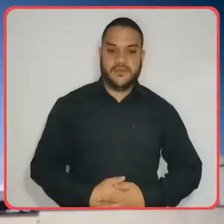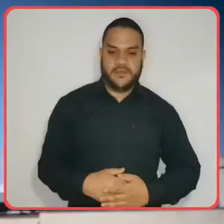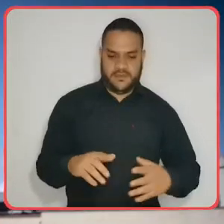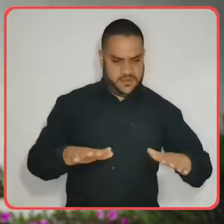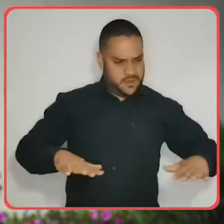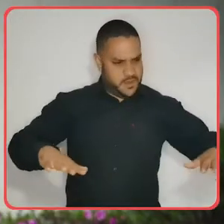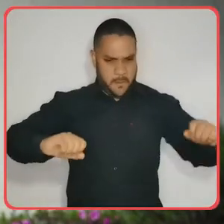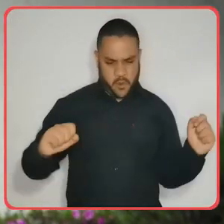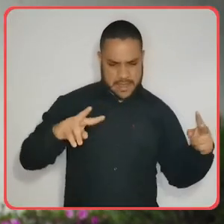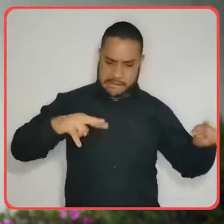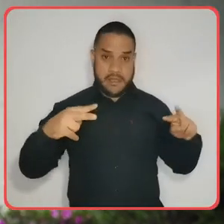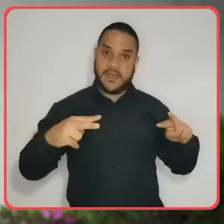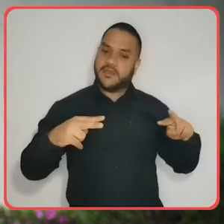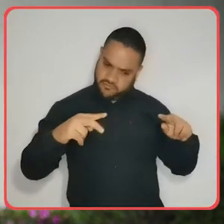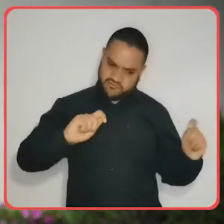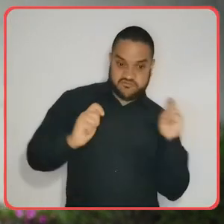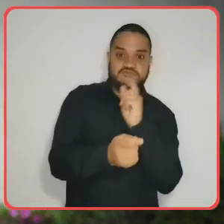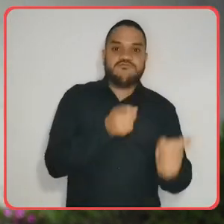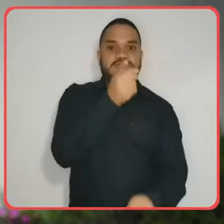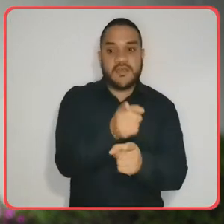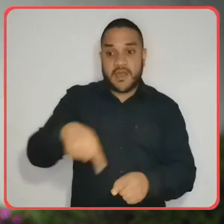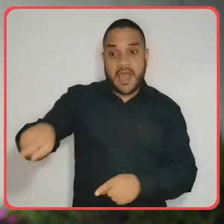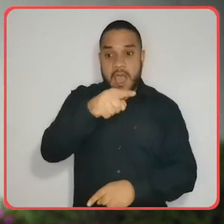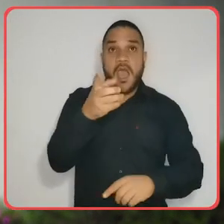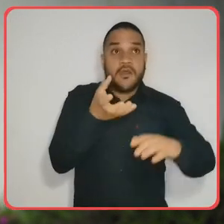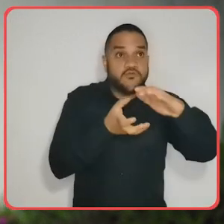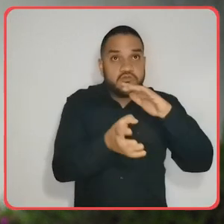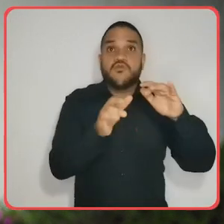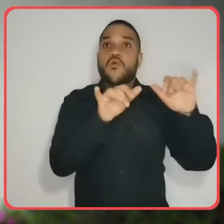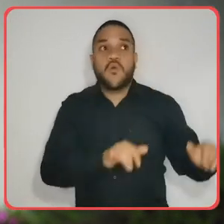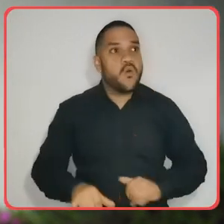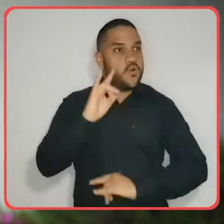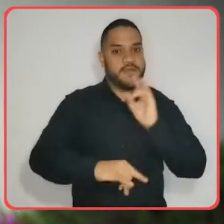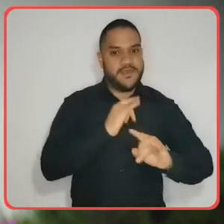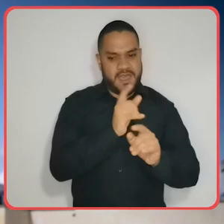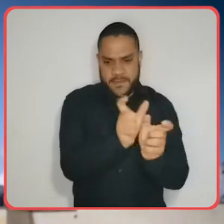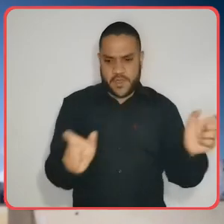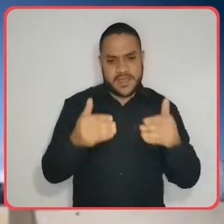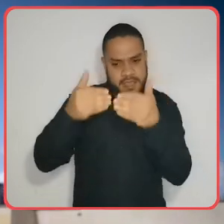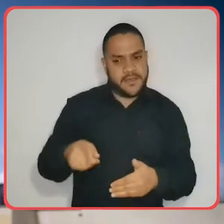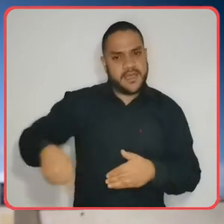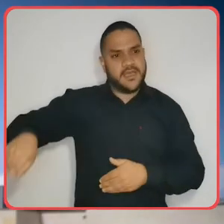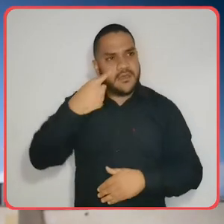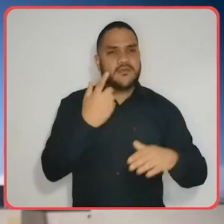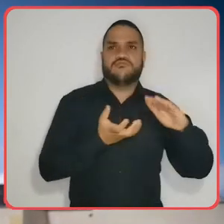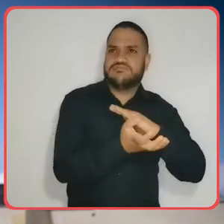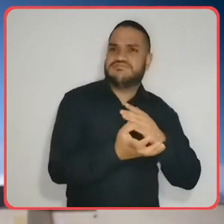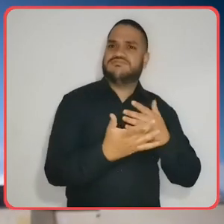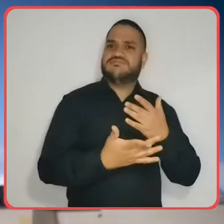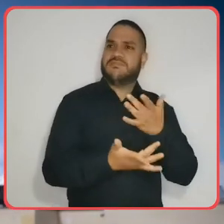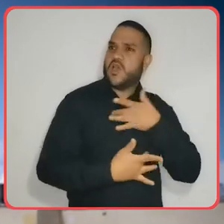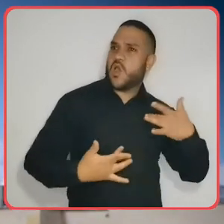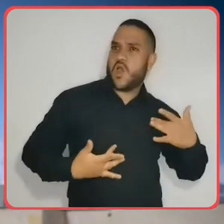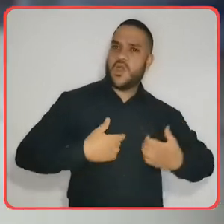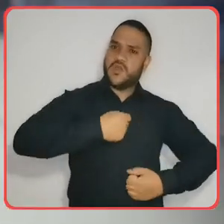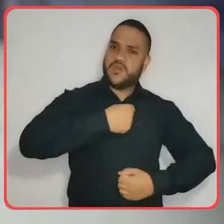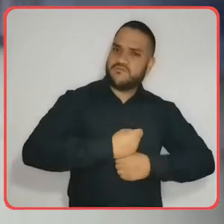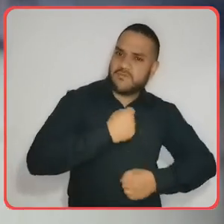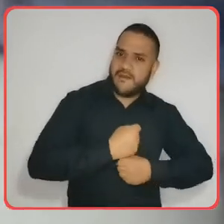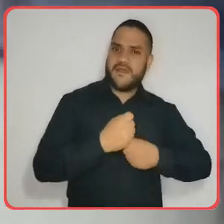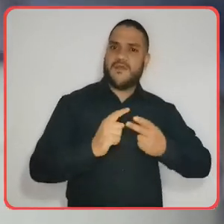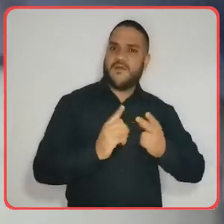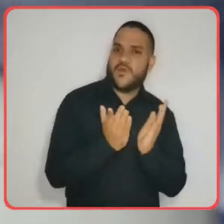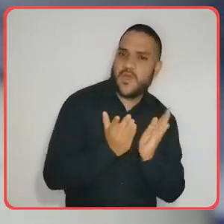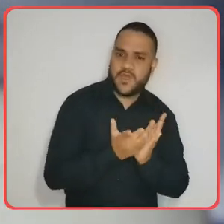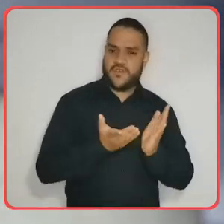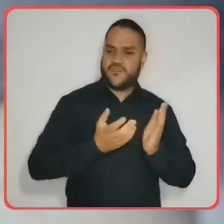Bogotá al derecho. Con accesibilidad universal, las personas con discapacidad pueden gozar la ciudad al derecho. Con autonomía, tienen acceso al derecho al trabajo, derecho a